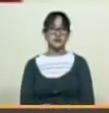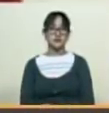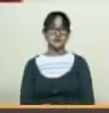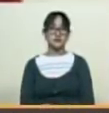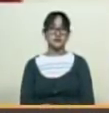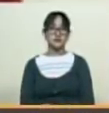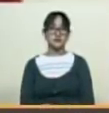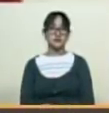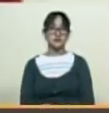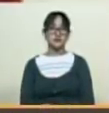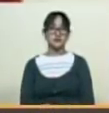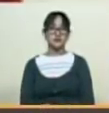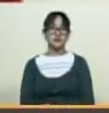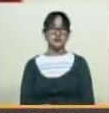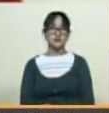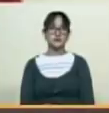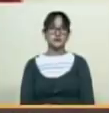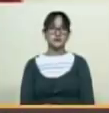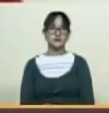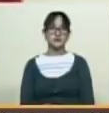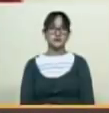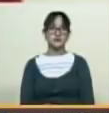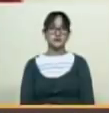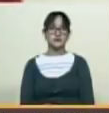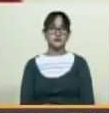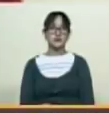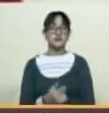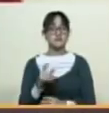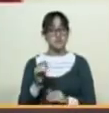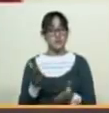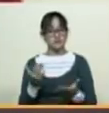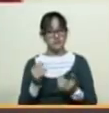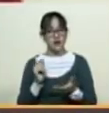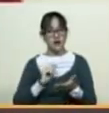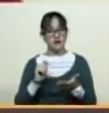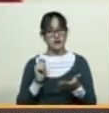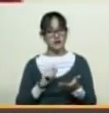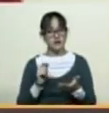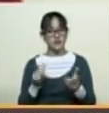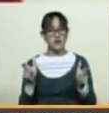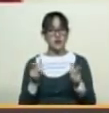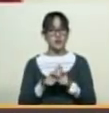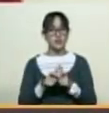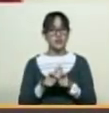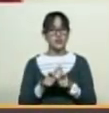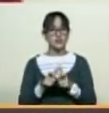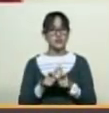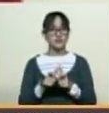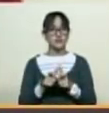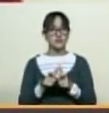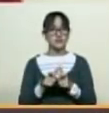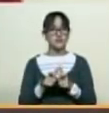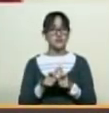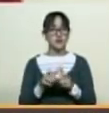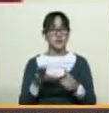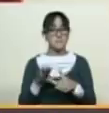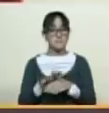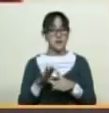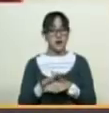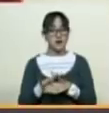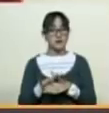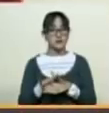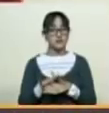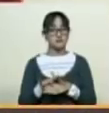Sobre la campaña que nuevamente nos vuelven a solicitar, tanto por escrito como en la reunión que tuvimos el martes con ellos, nos vuelven